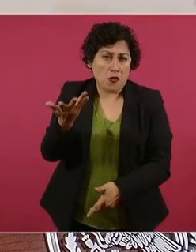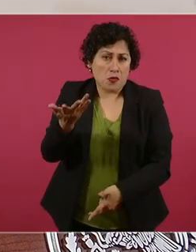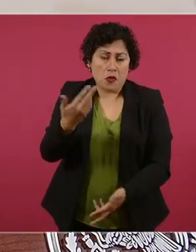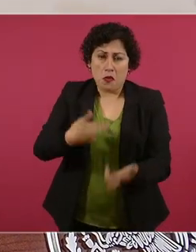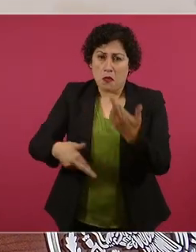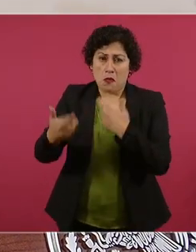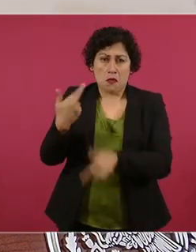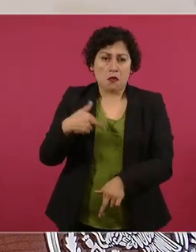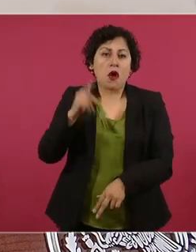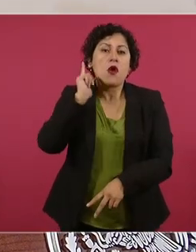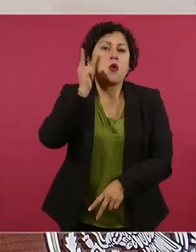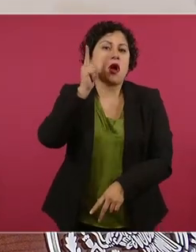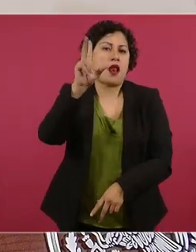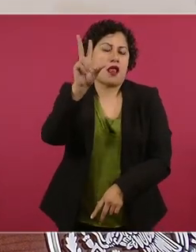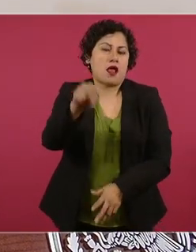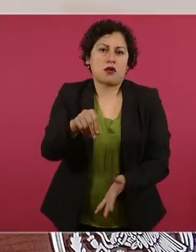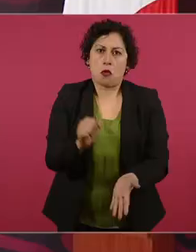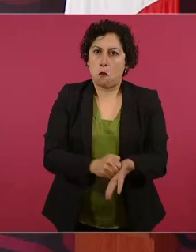toco madera,